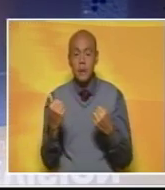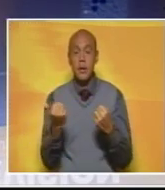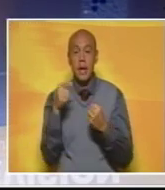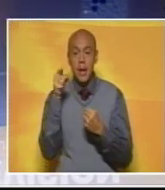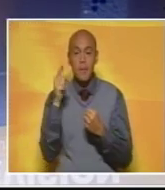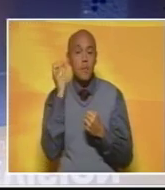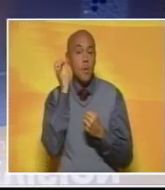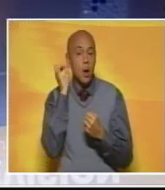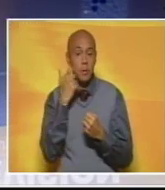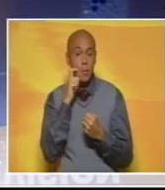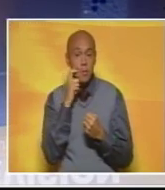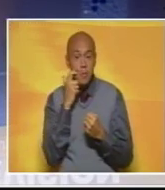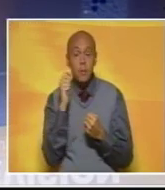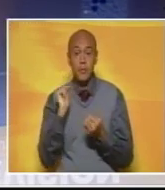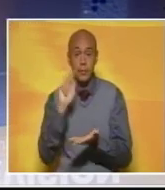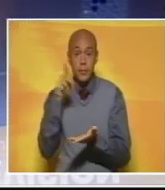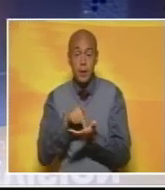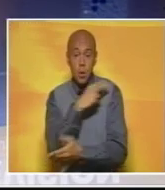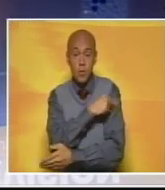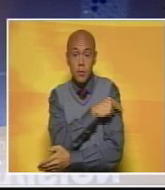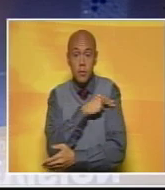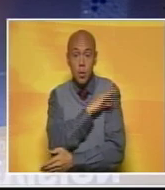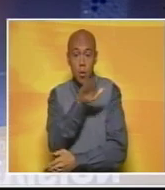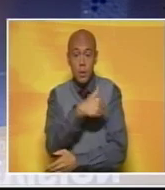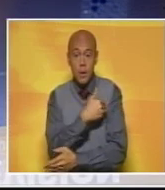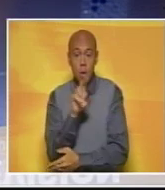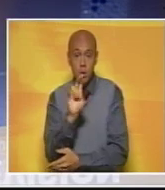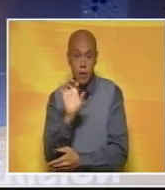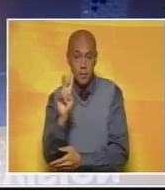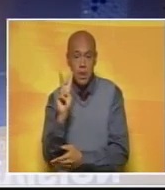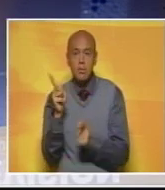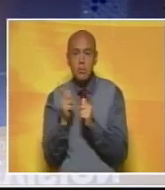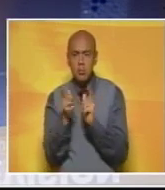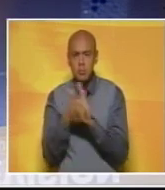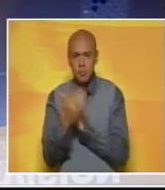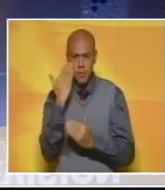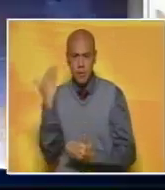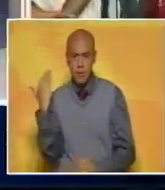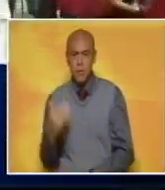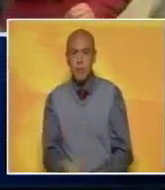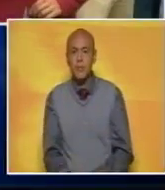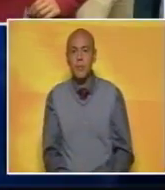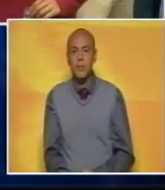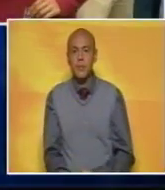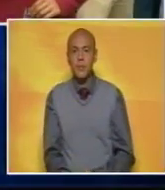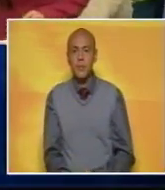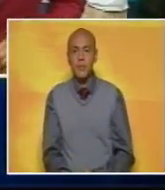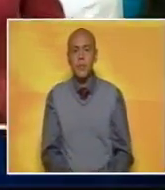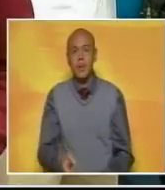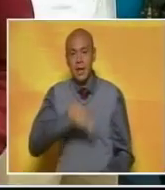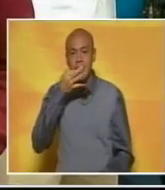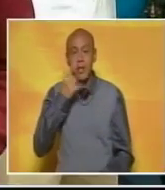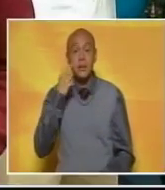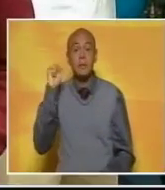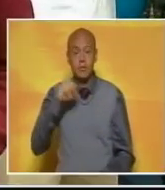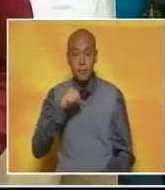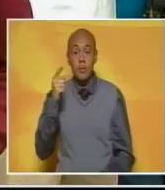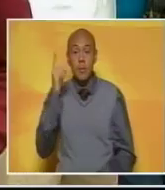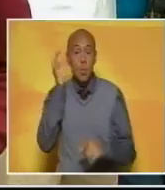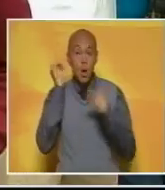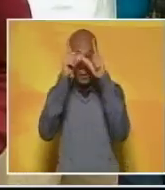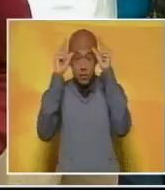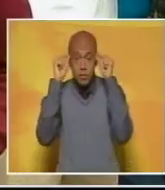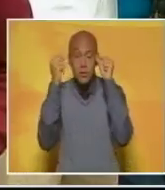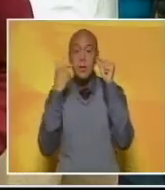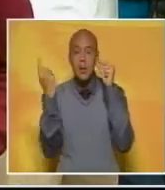Aldana, desde el Hospital Clínico Universitario de Caracas, nos trae el reporte. Buenas tardes, Maoli. Buenas tardes. Las enfermeras sostienen que